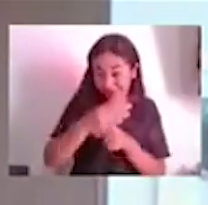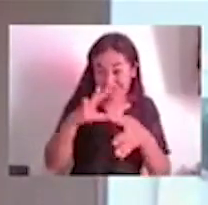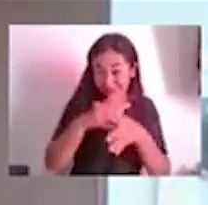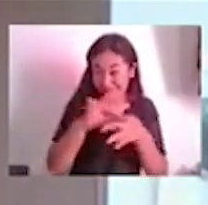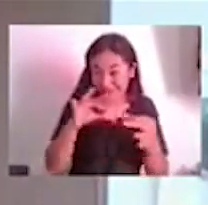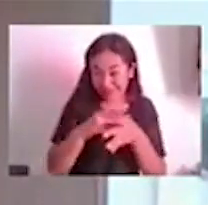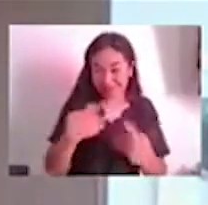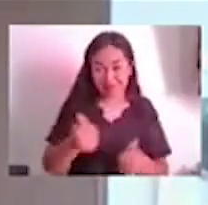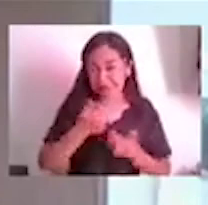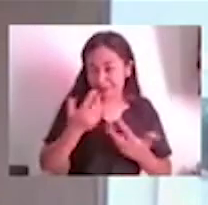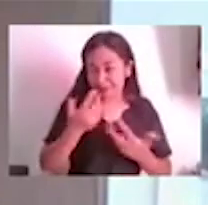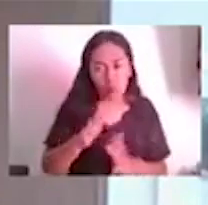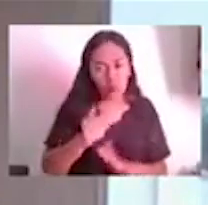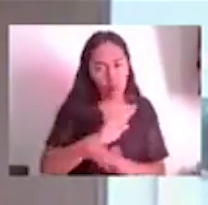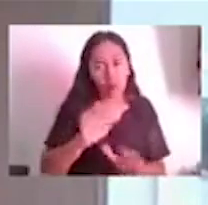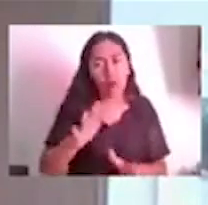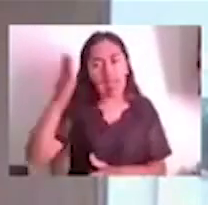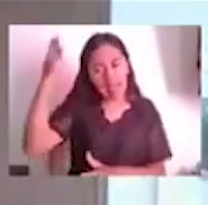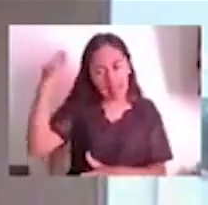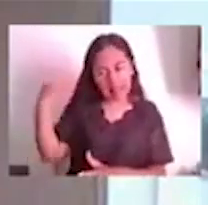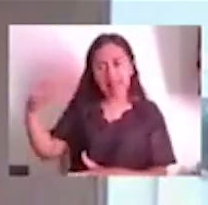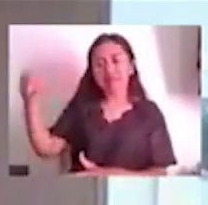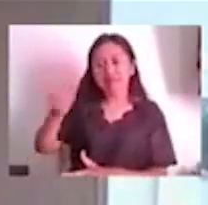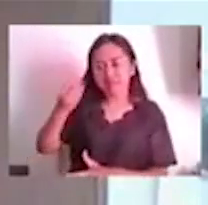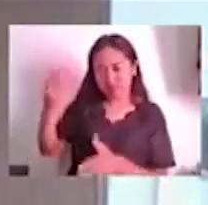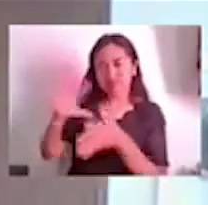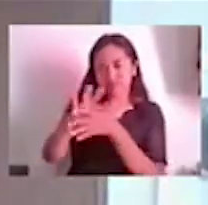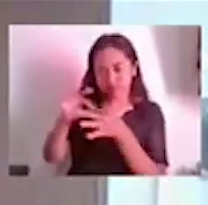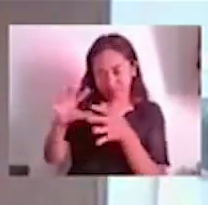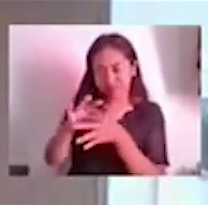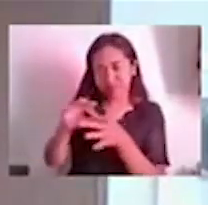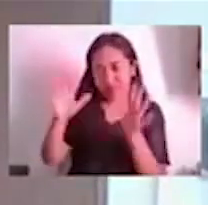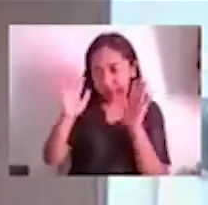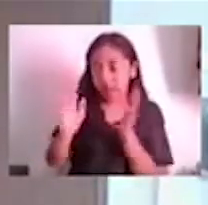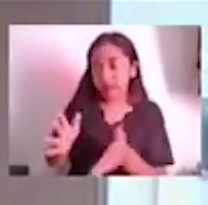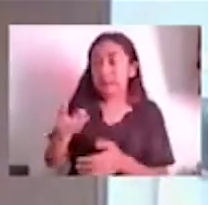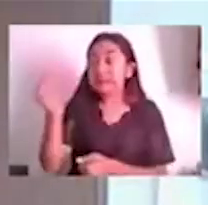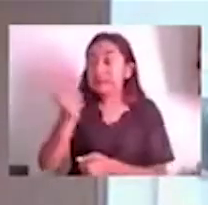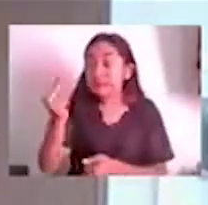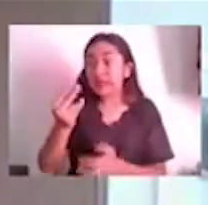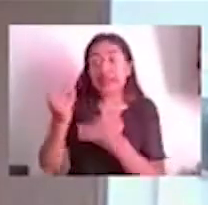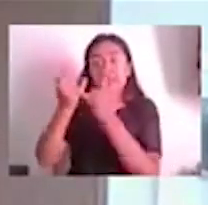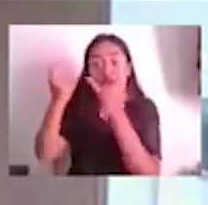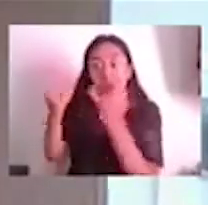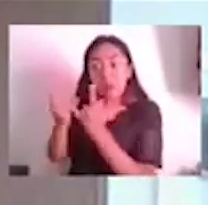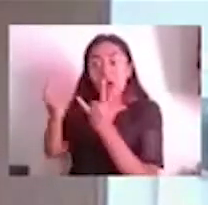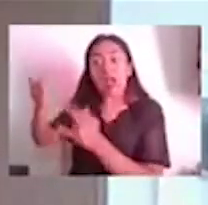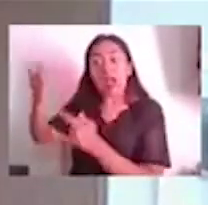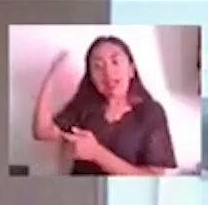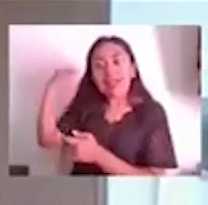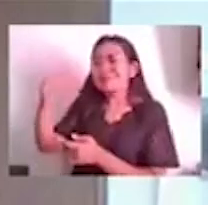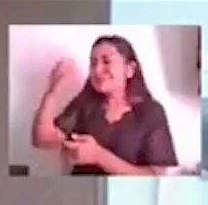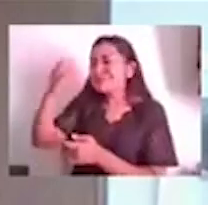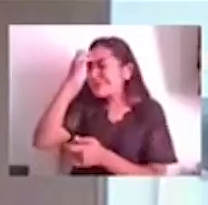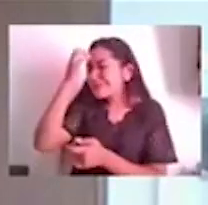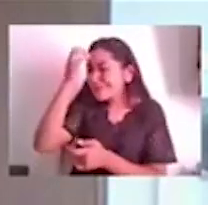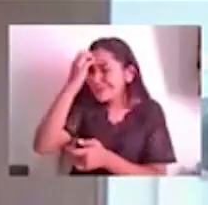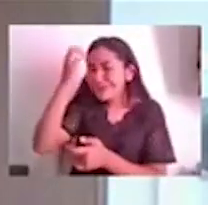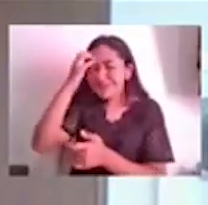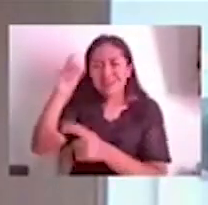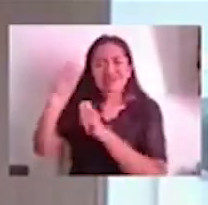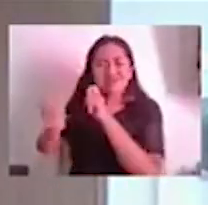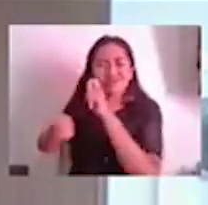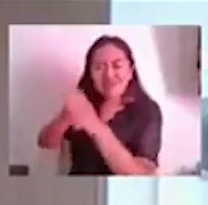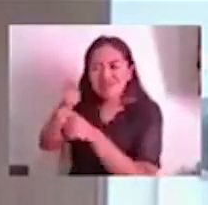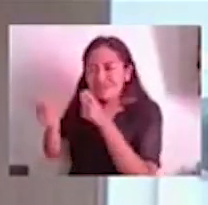por Tenochtitlán, sino en los anteriores que hemos tenido, que tenemos que conocer nuestra historia, y ya esta